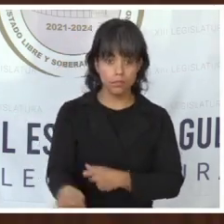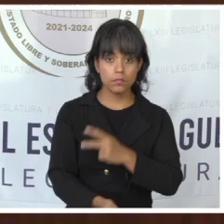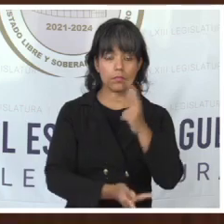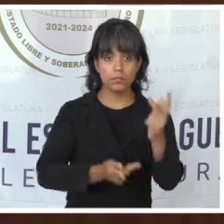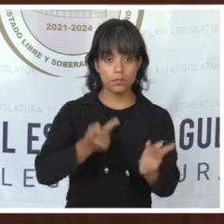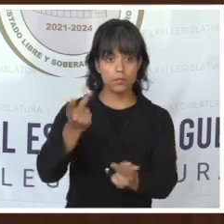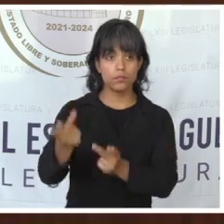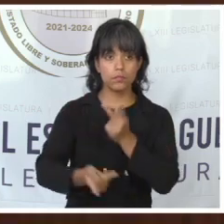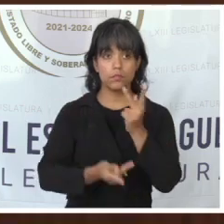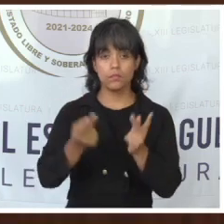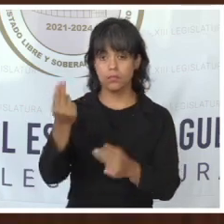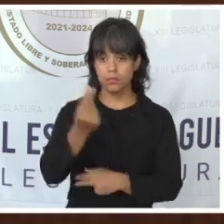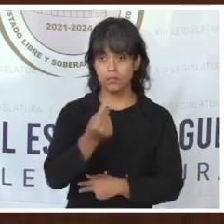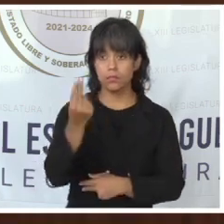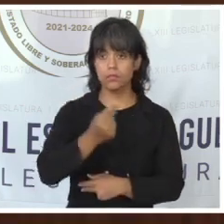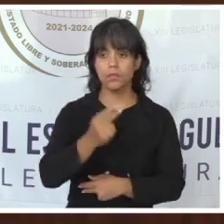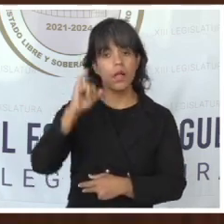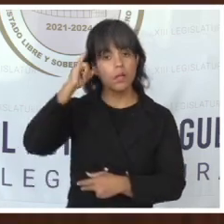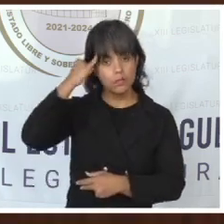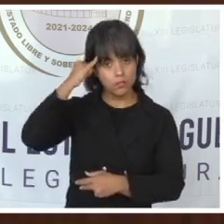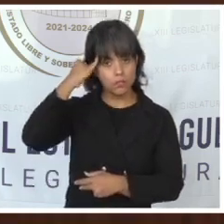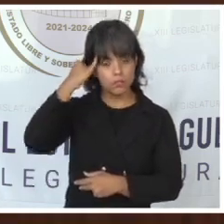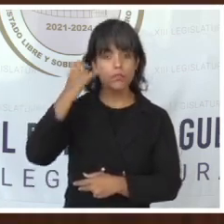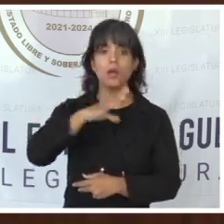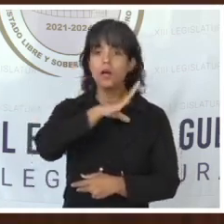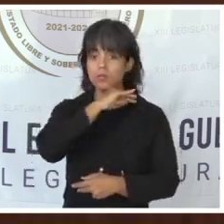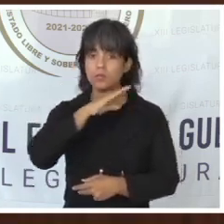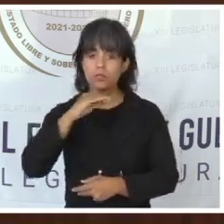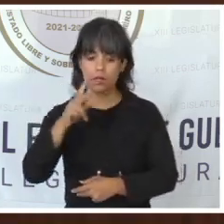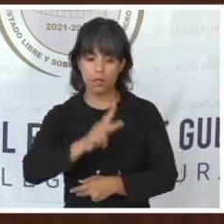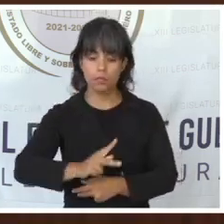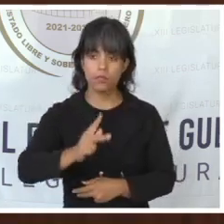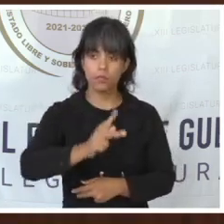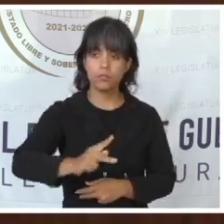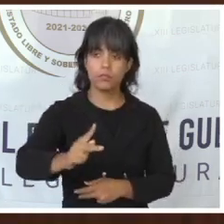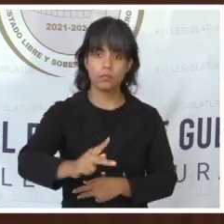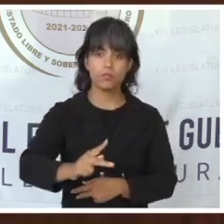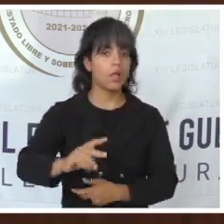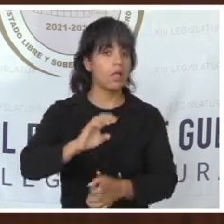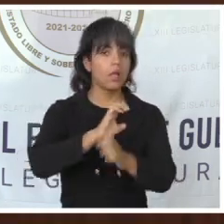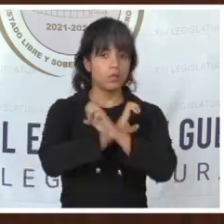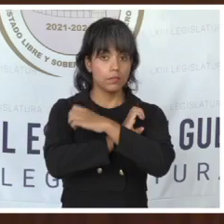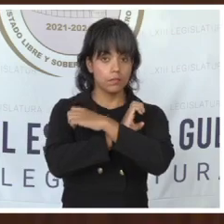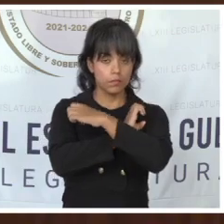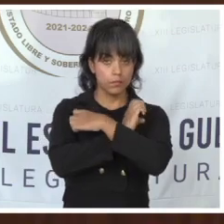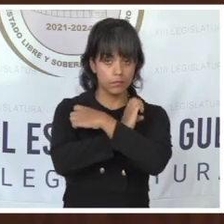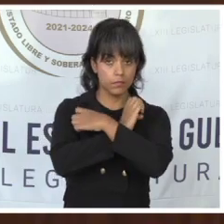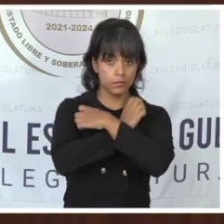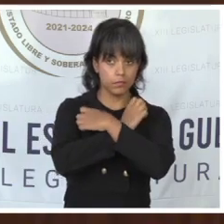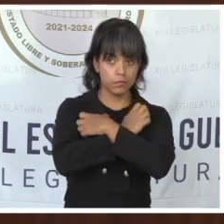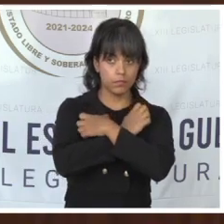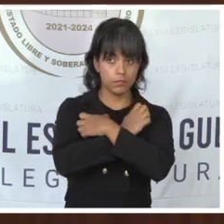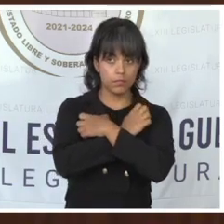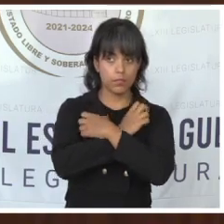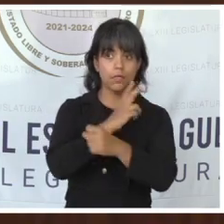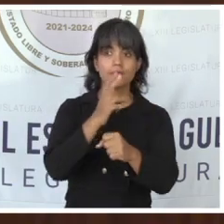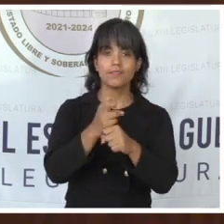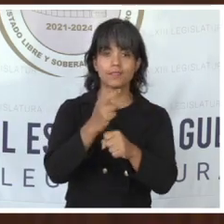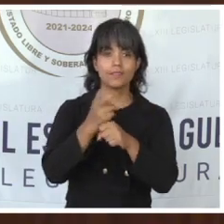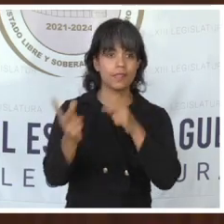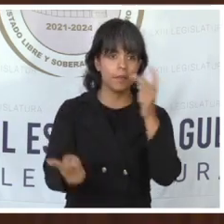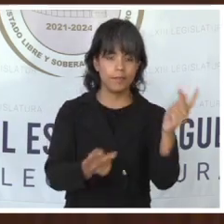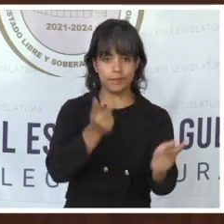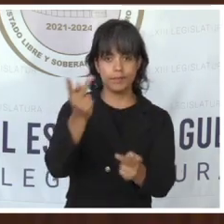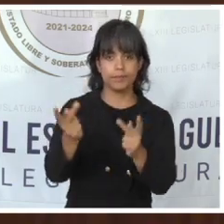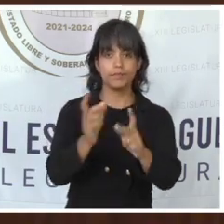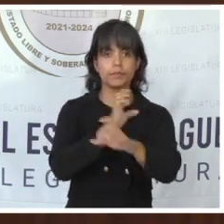zona indígena es lo mismo. En materia educativa, que es la segunda consulta,